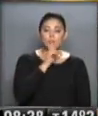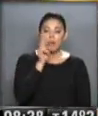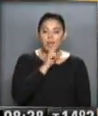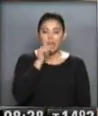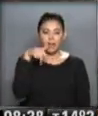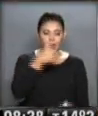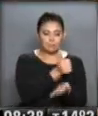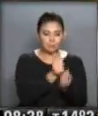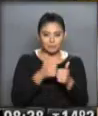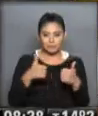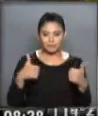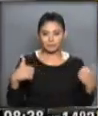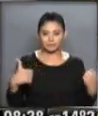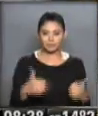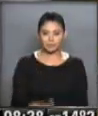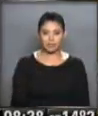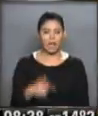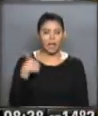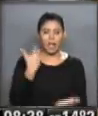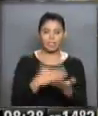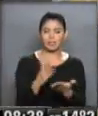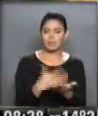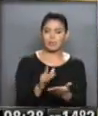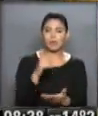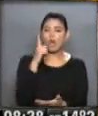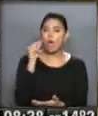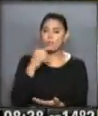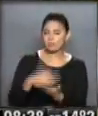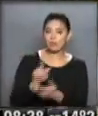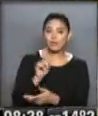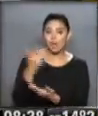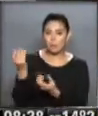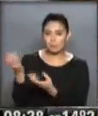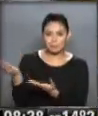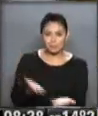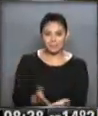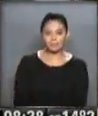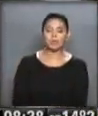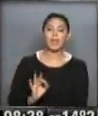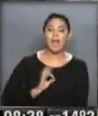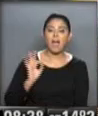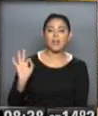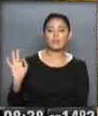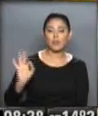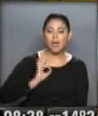tocar, nada que ver con la discriminación, hombres bienvenidos, pero bueno, tantos años